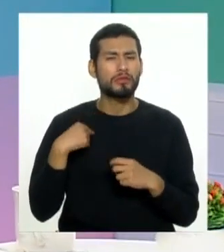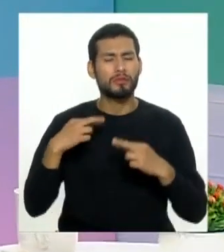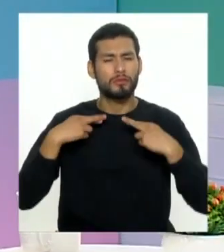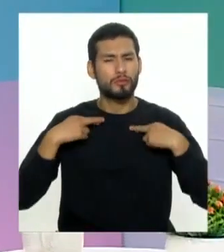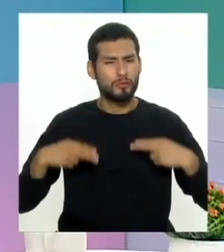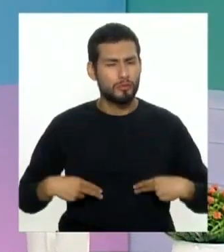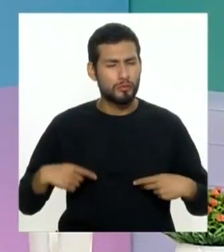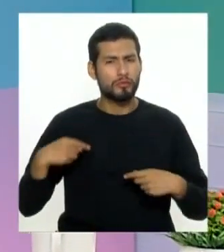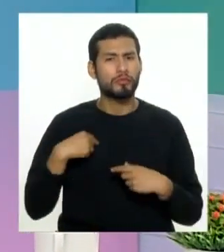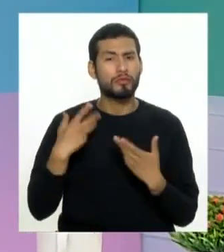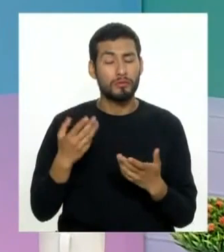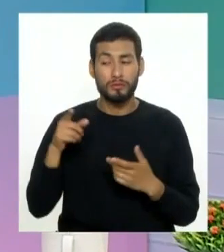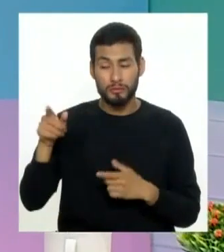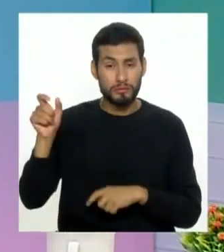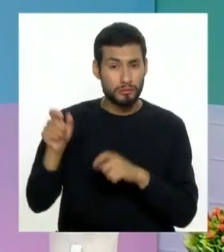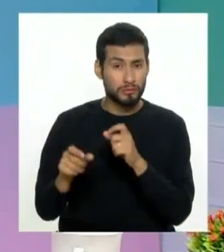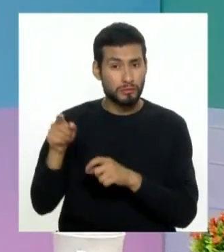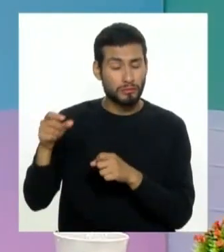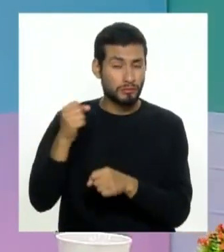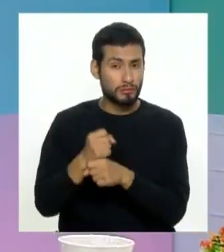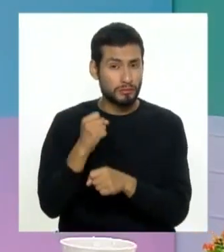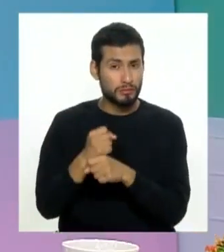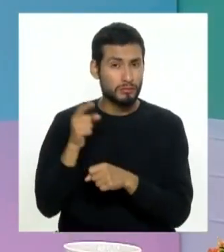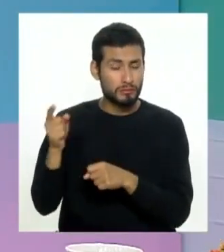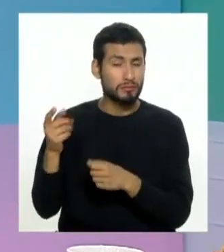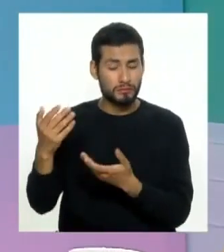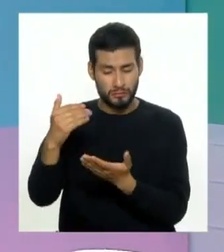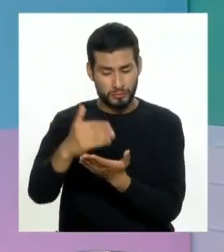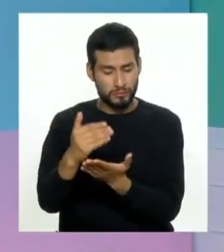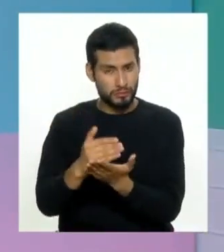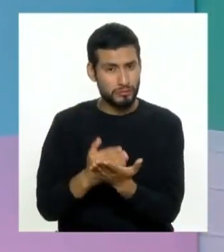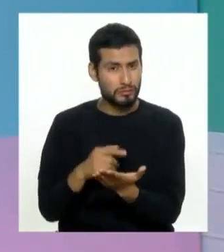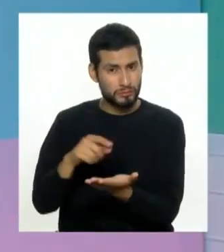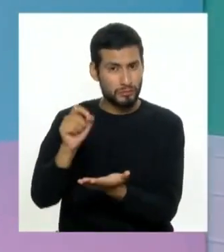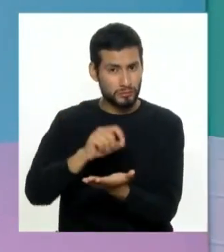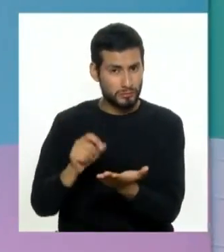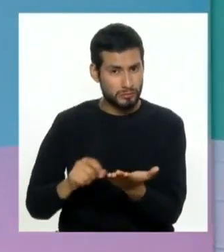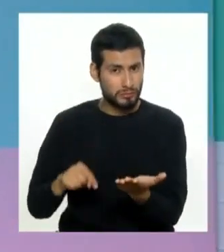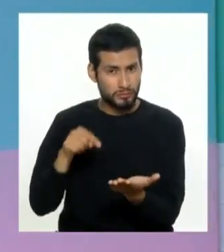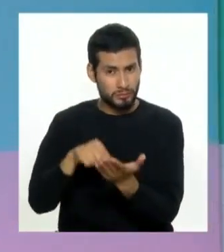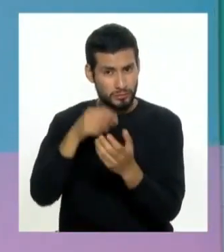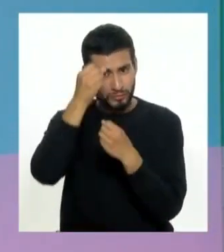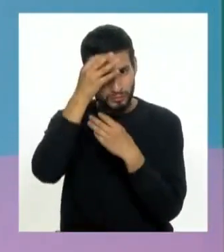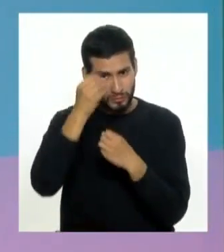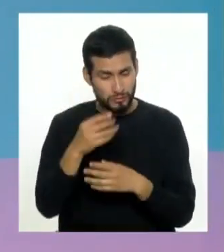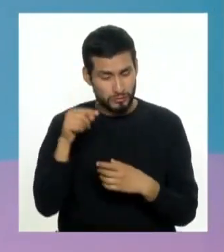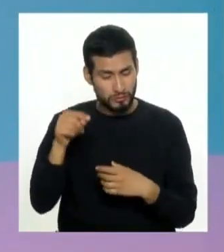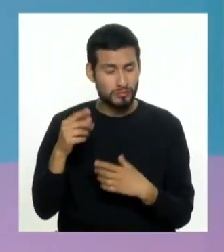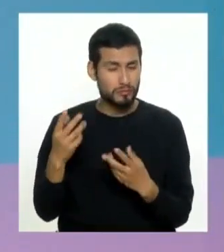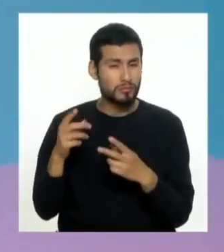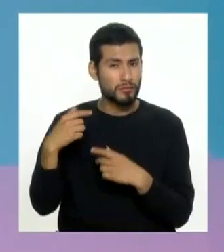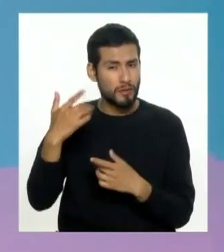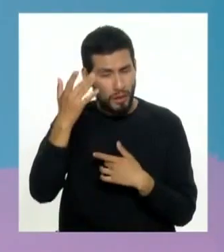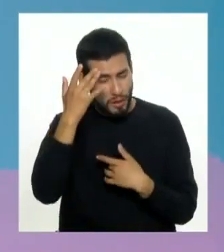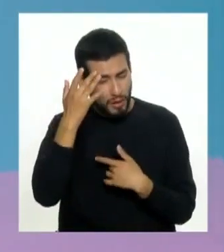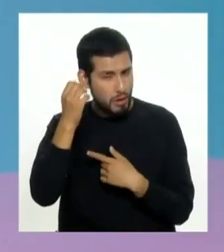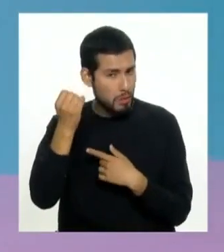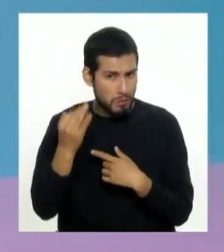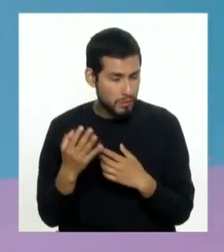humanos y a veces cuando ellos, las personas llenan pues su, ¿no? Sus datos ahí, que sufren de alguna